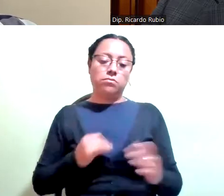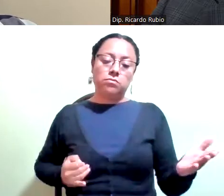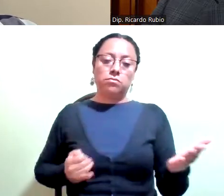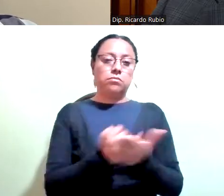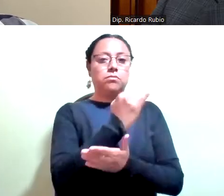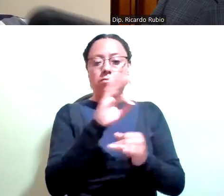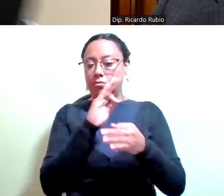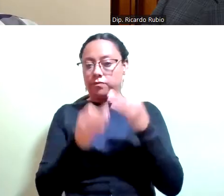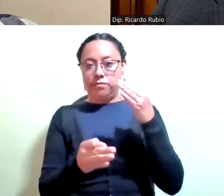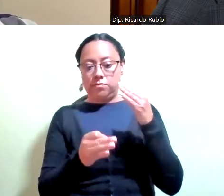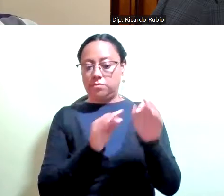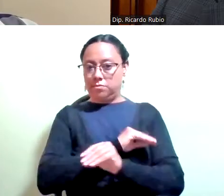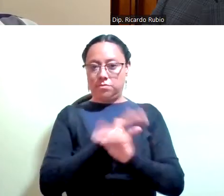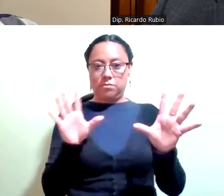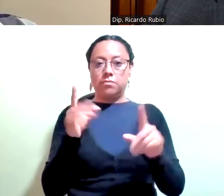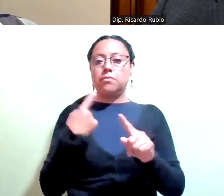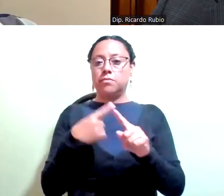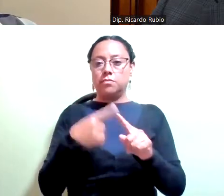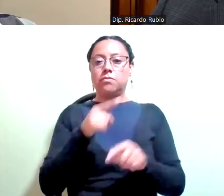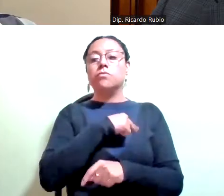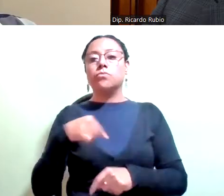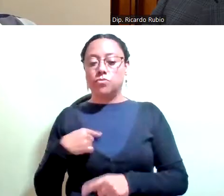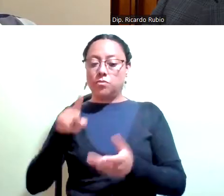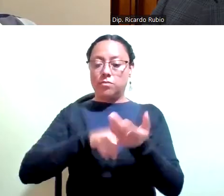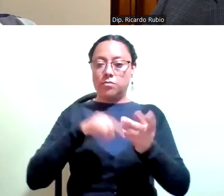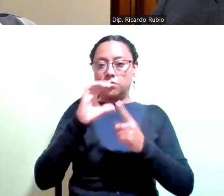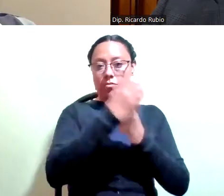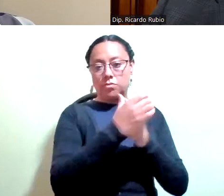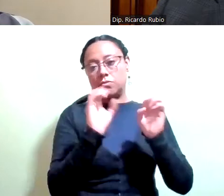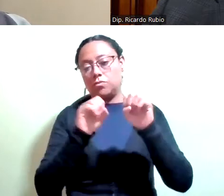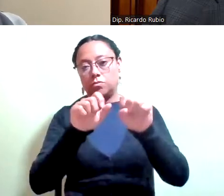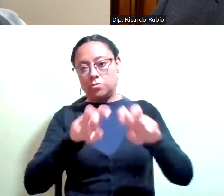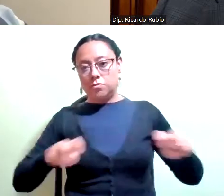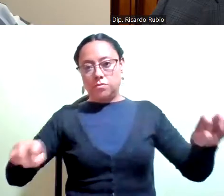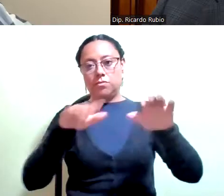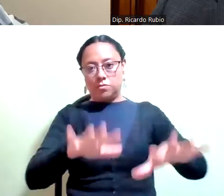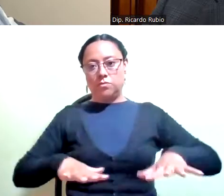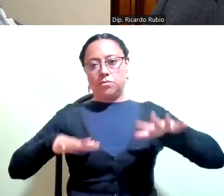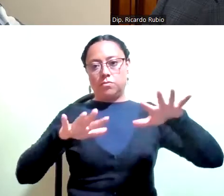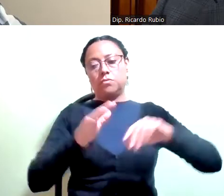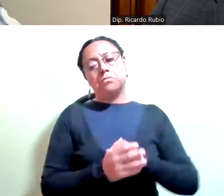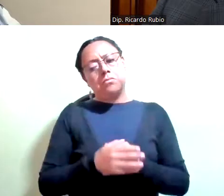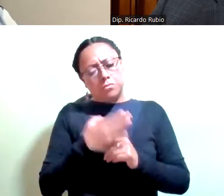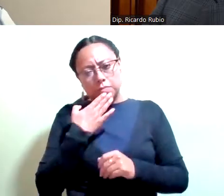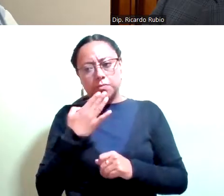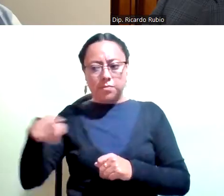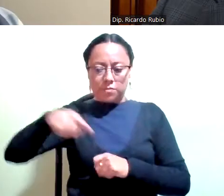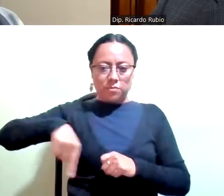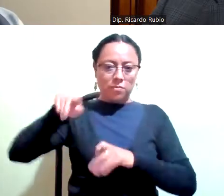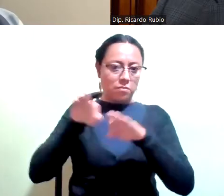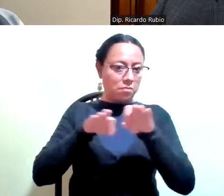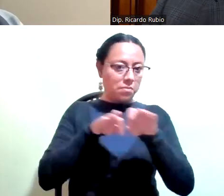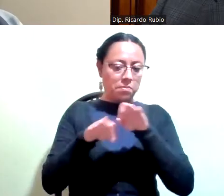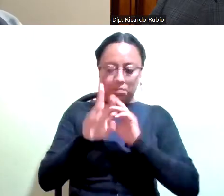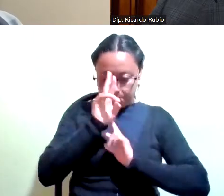somos nosotros en la comisión y en el pleno. Así que el trabajo de las asesoras y asesores es muy respetable, sin embargo, no es la última palabra. La última